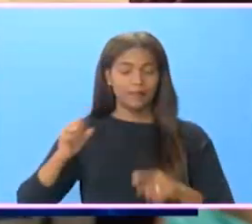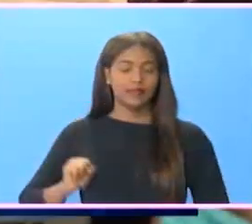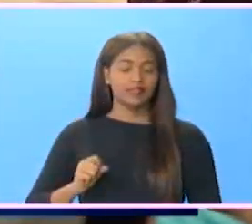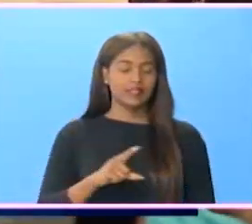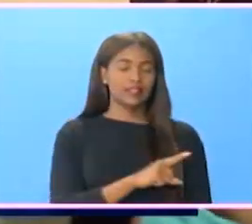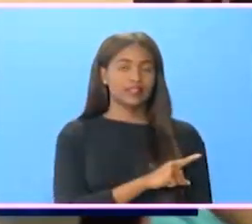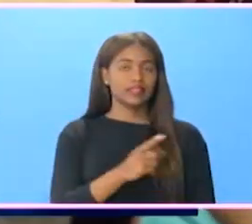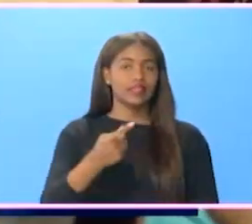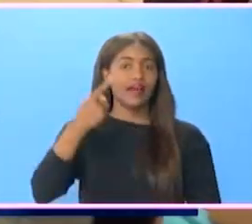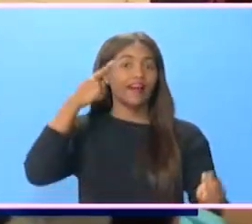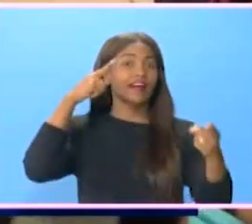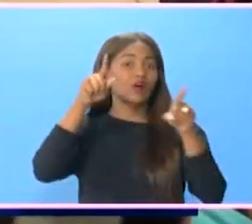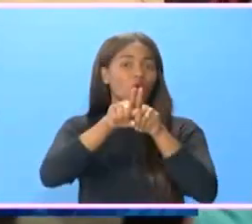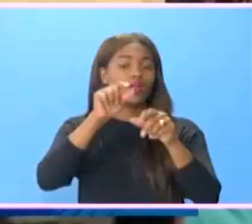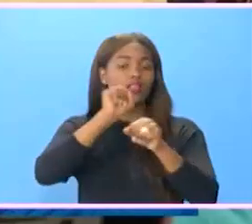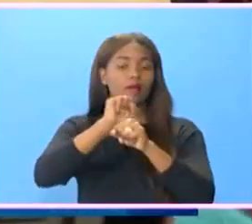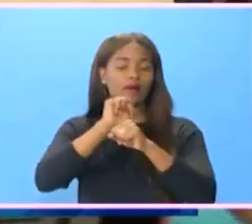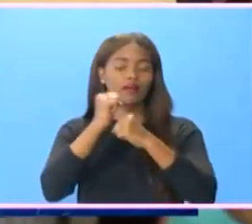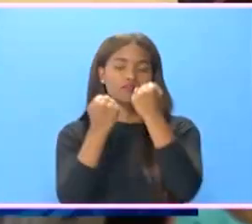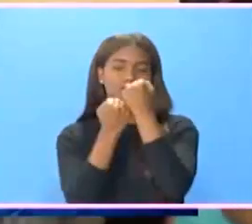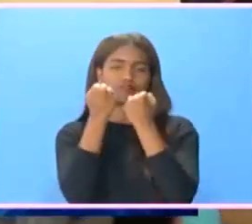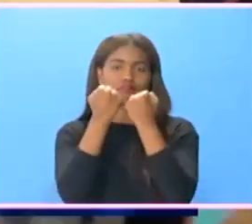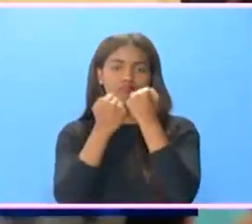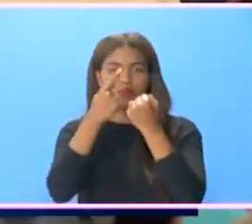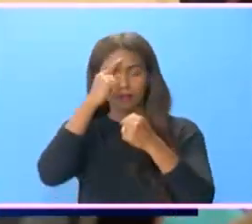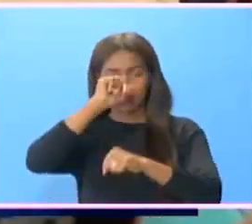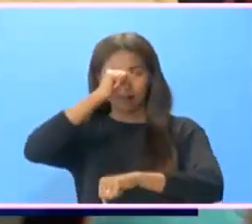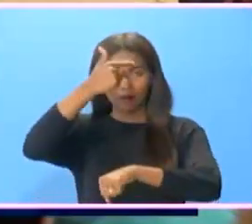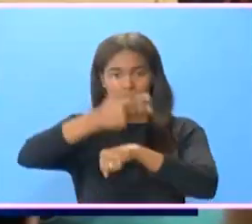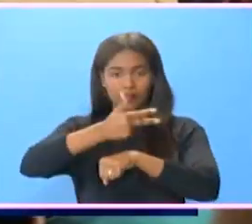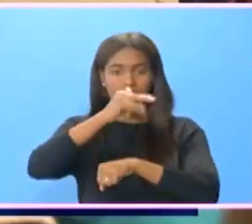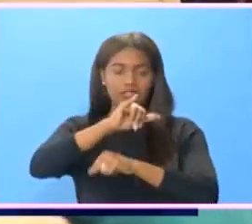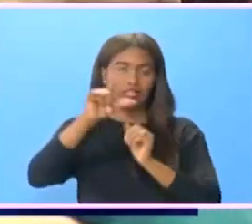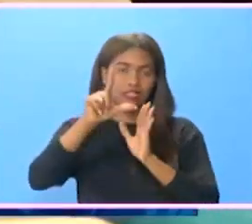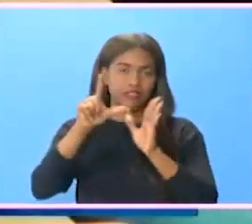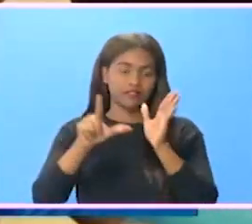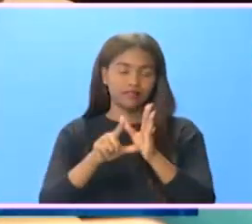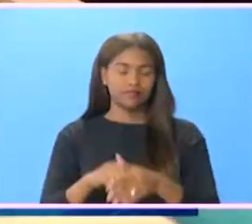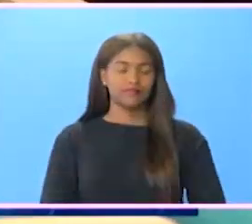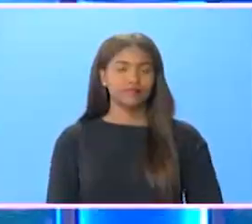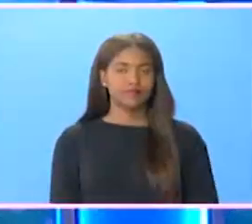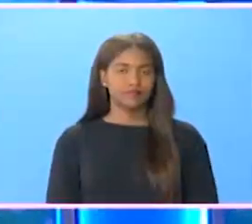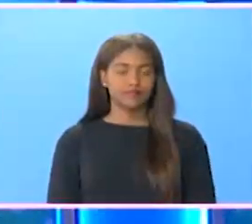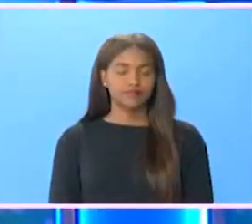Estrella acordaron trabajar en conjunto para aprobar esta iniciativa.